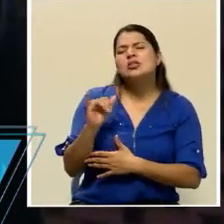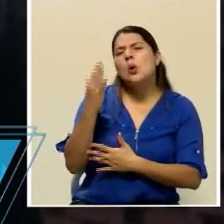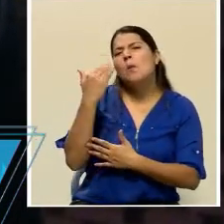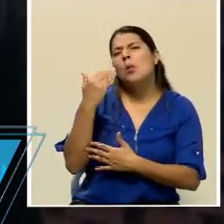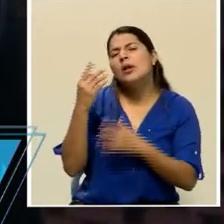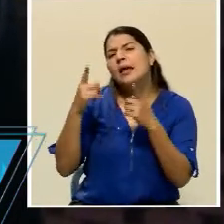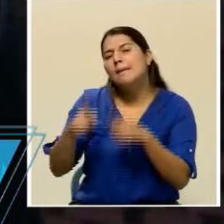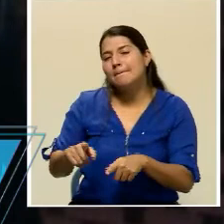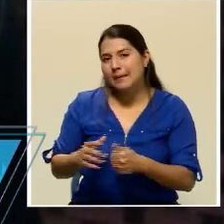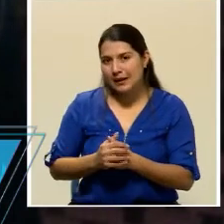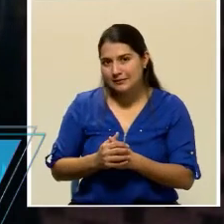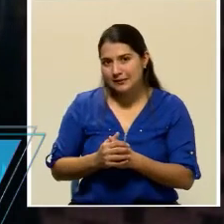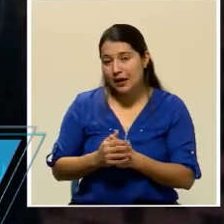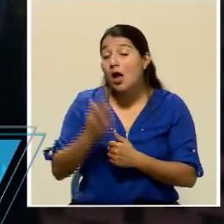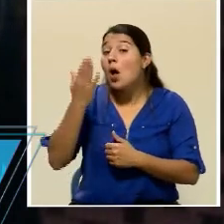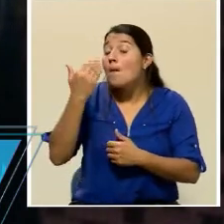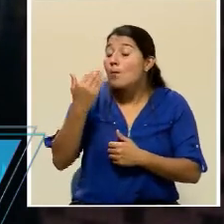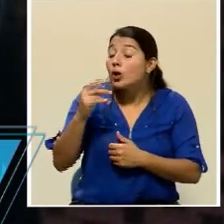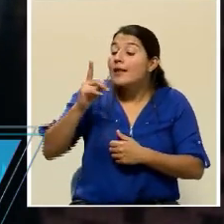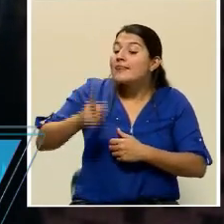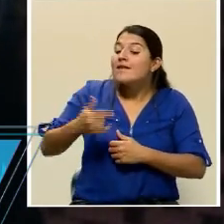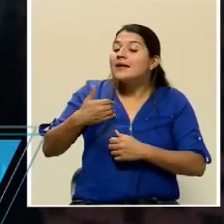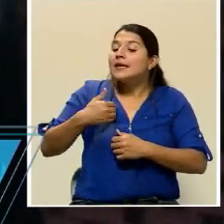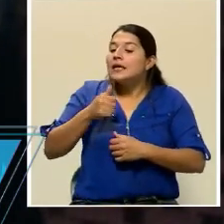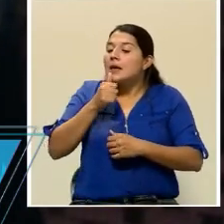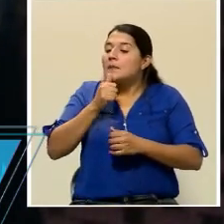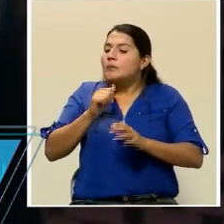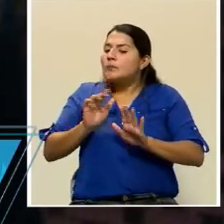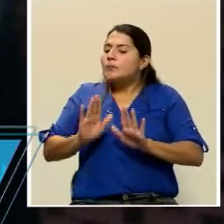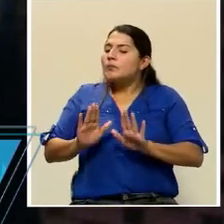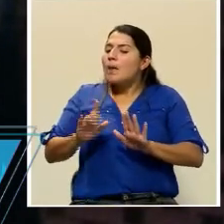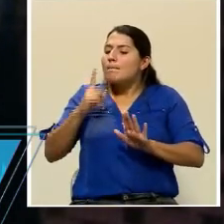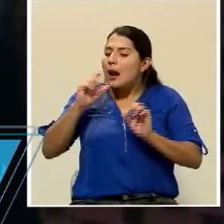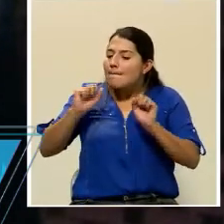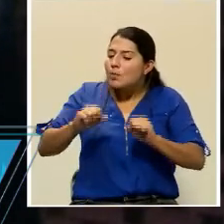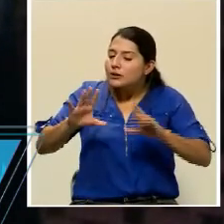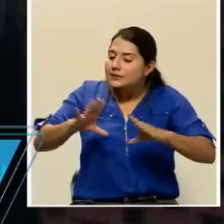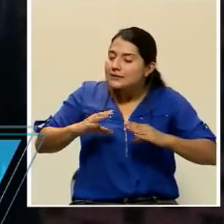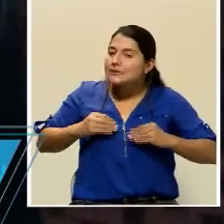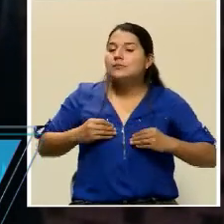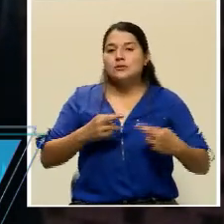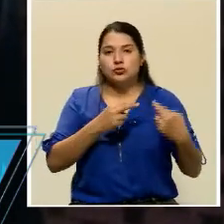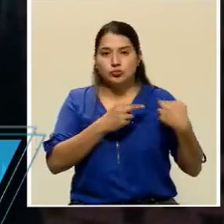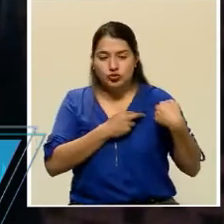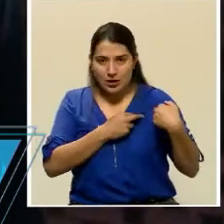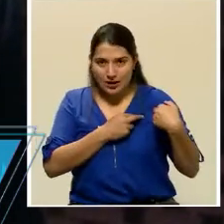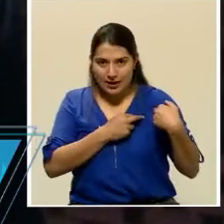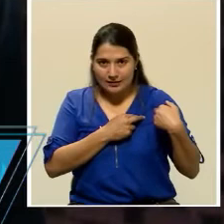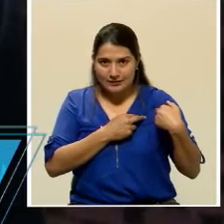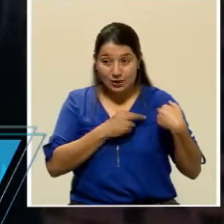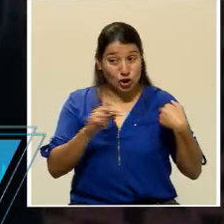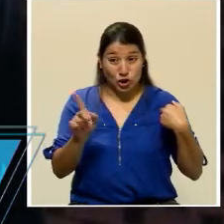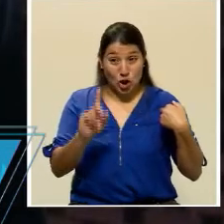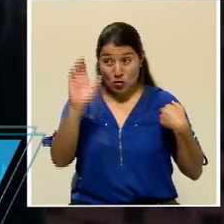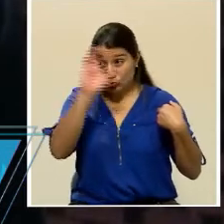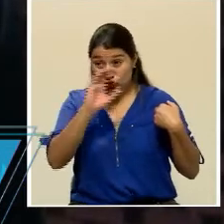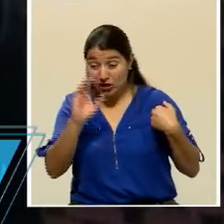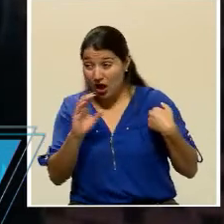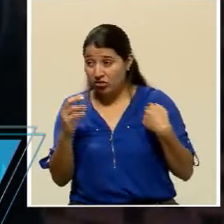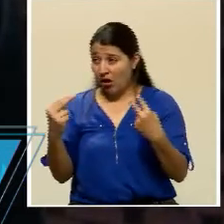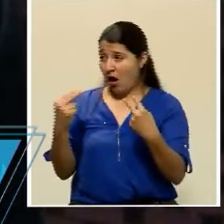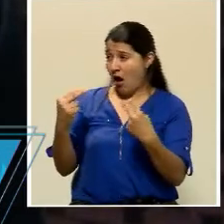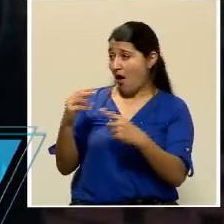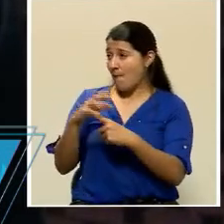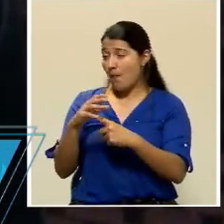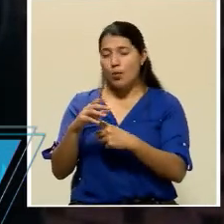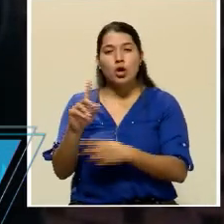serenidad de asumir responsabilidades que en muchos casos puede ser que no sean populares. Y saber o entender como